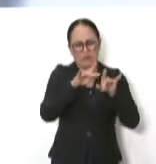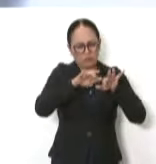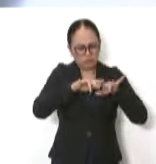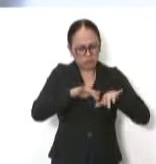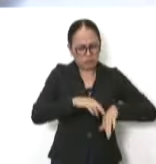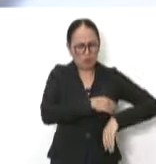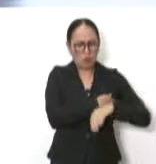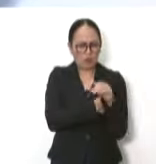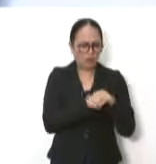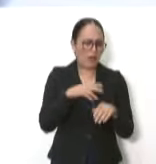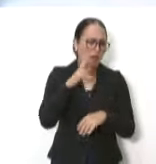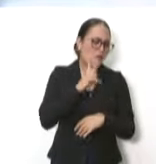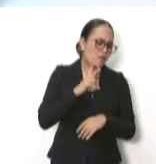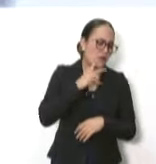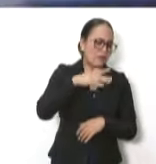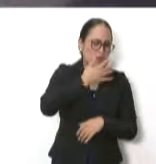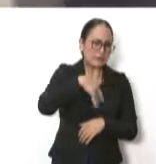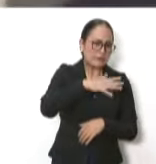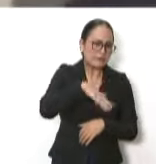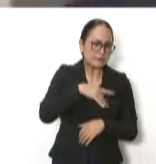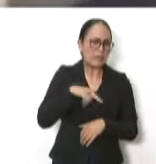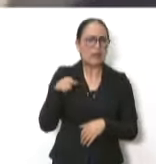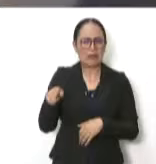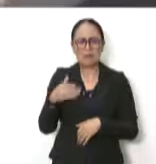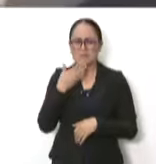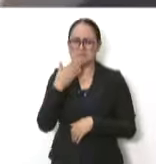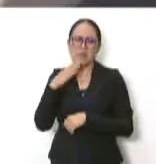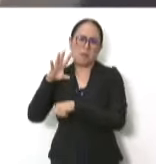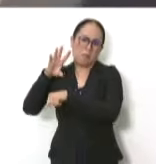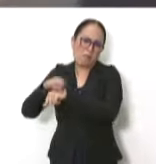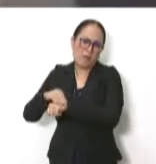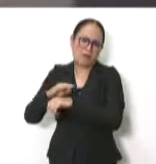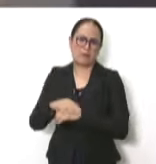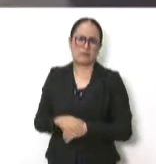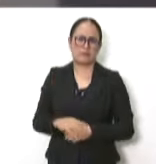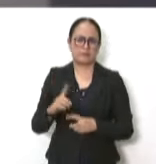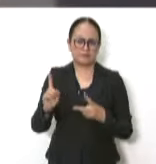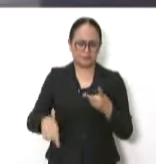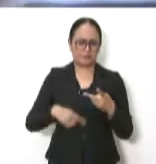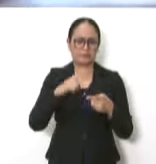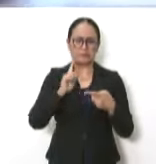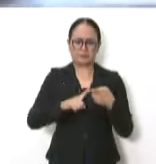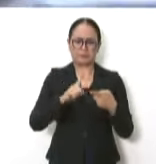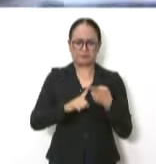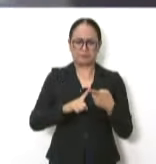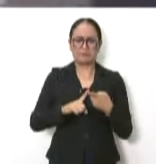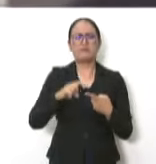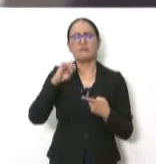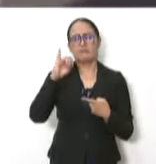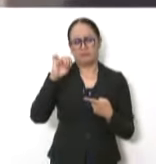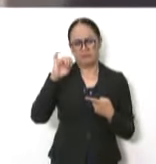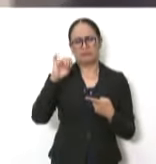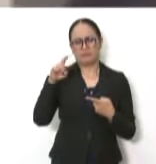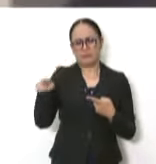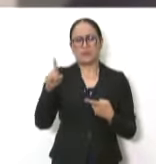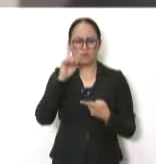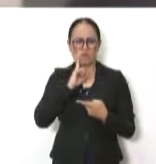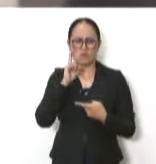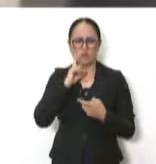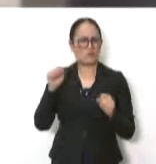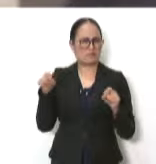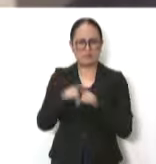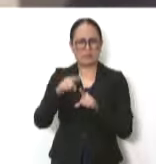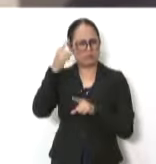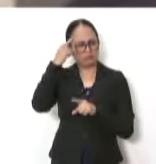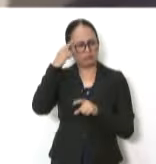voto. Pero ese sería mi siguiente voto, digamos, sería el segundo aspecto. El primero, vuelvo a decir, coincido con la comisionada